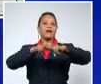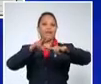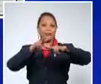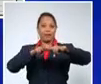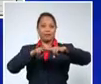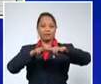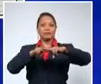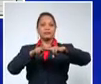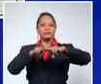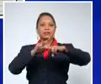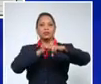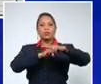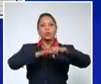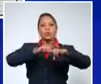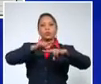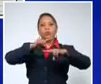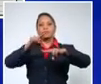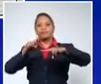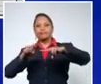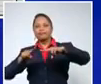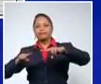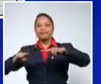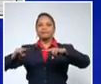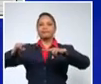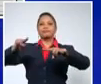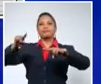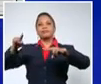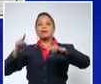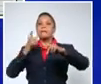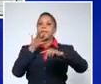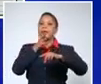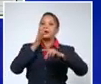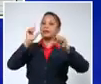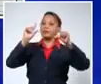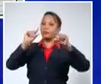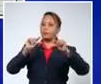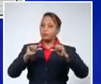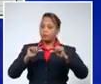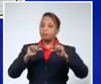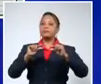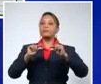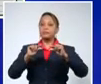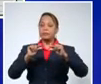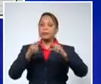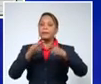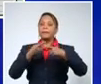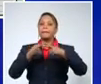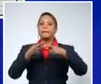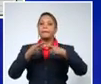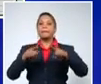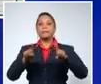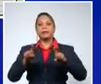con una curva que va disminuyendo, de todas formas